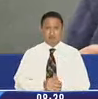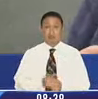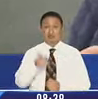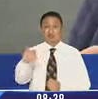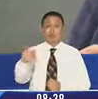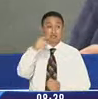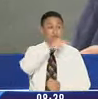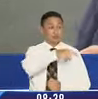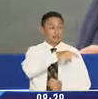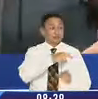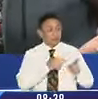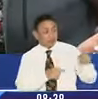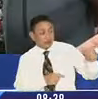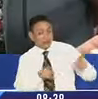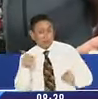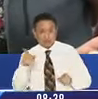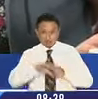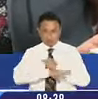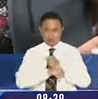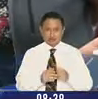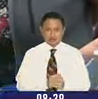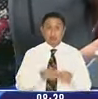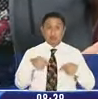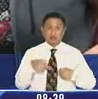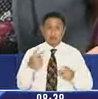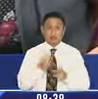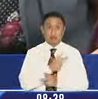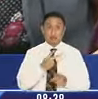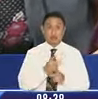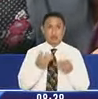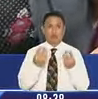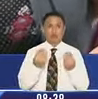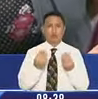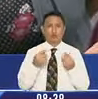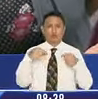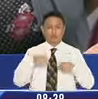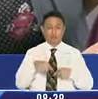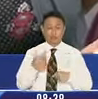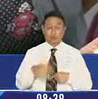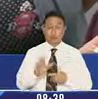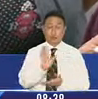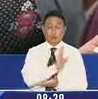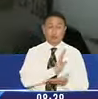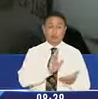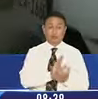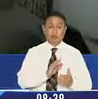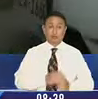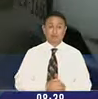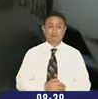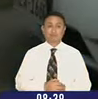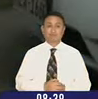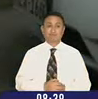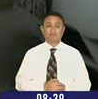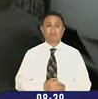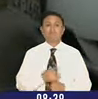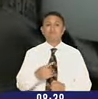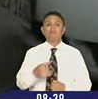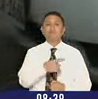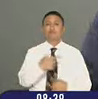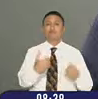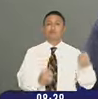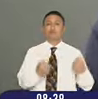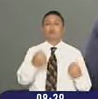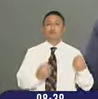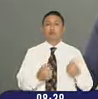de allá abajo, asaltan aquí. Yo digo, es la delincuencia, está muy fuerte aquí en el barrio también. Y en cuanto a los patrullajes, dicen